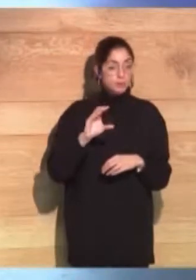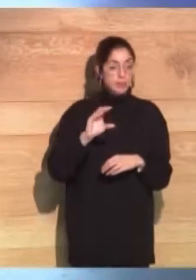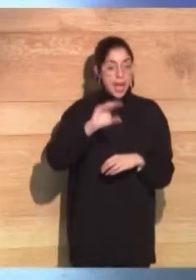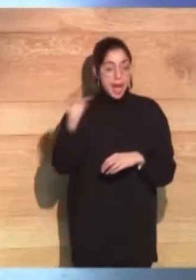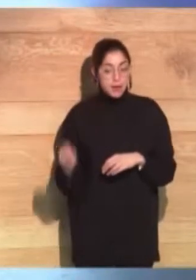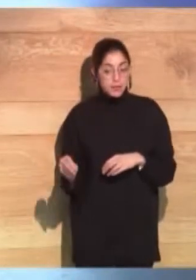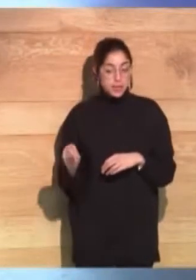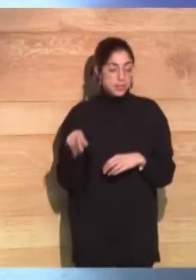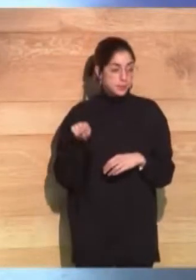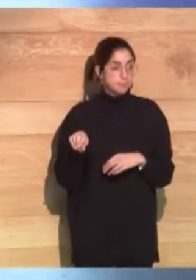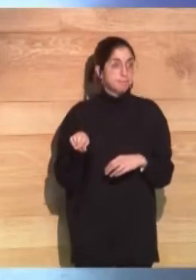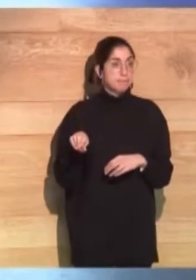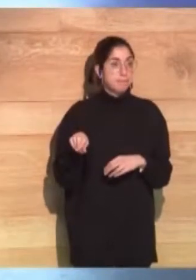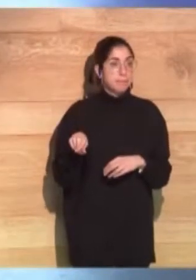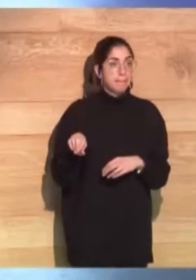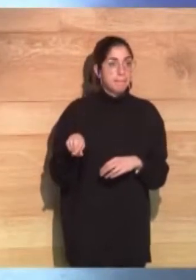tiene sus